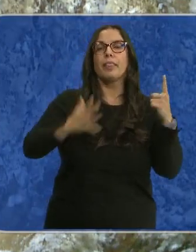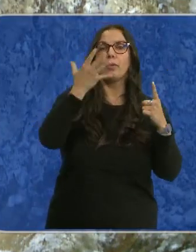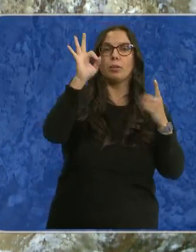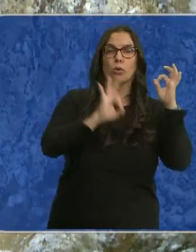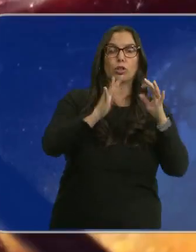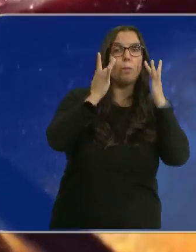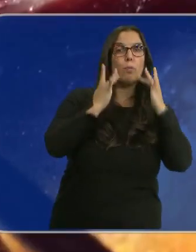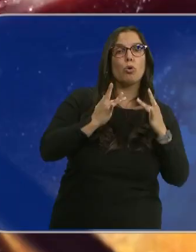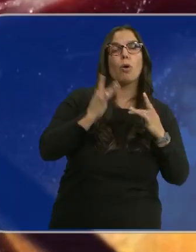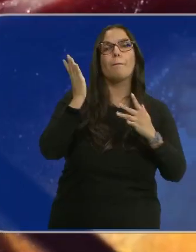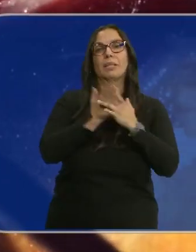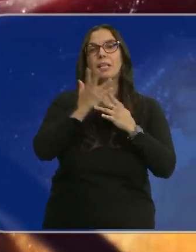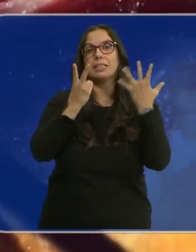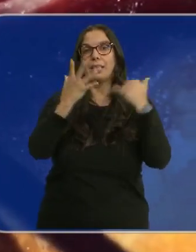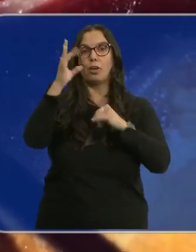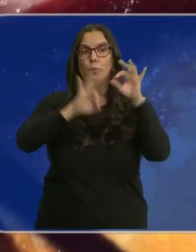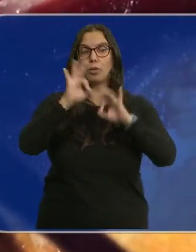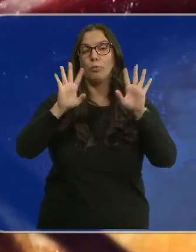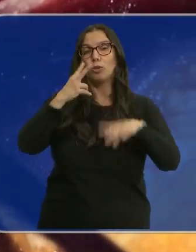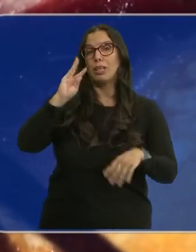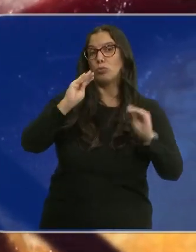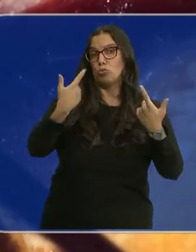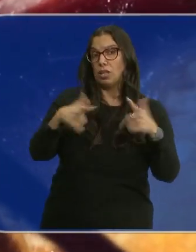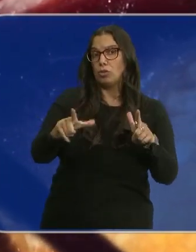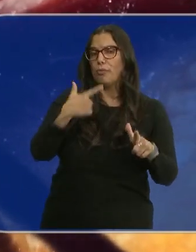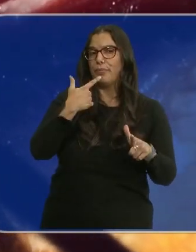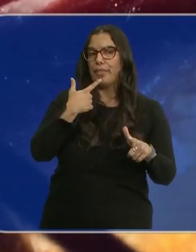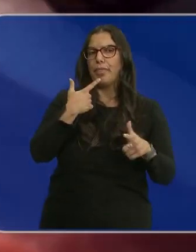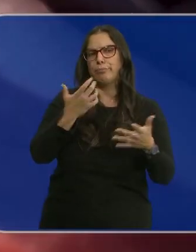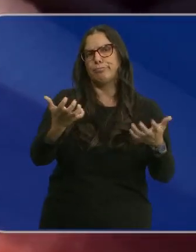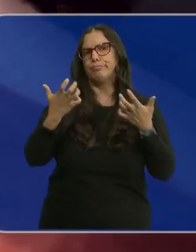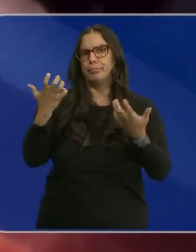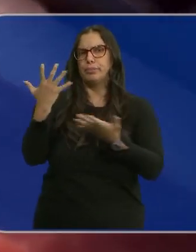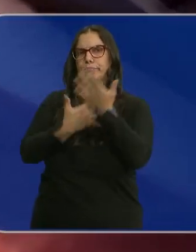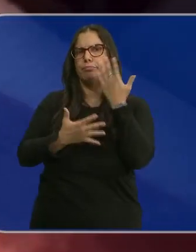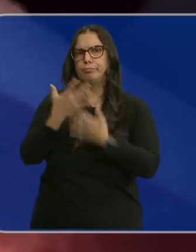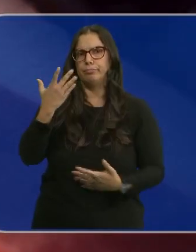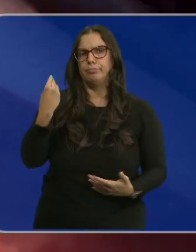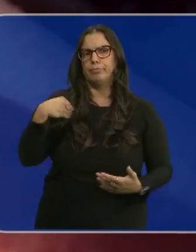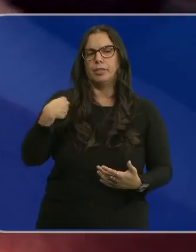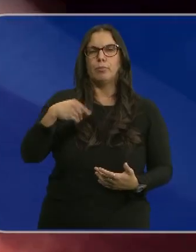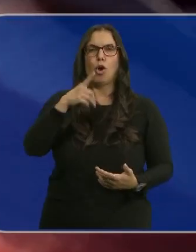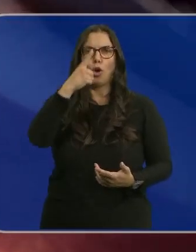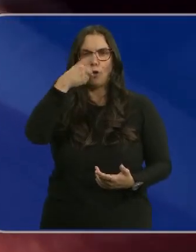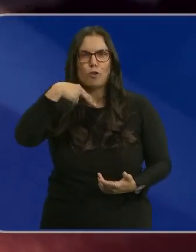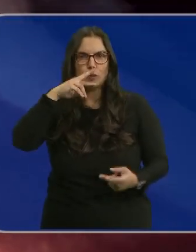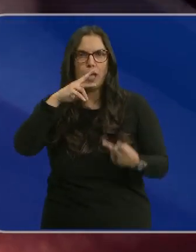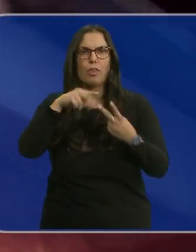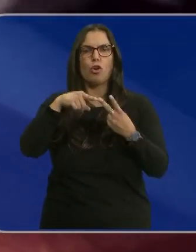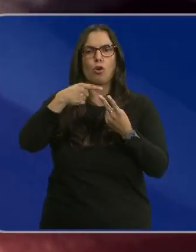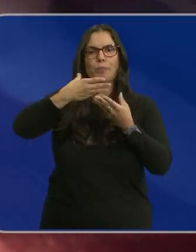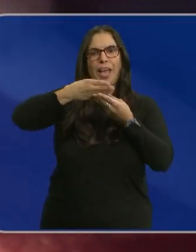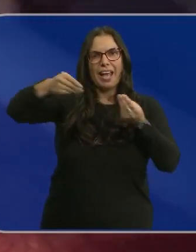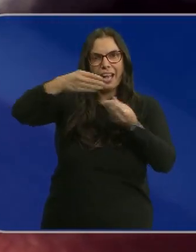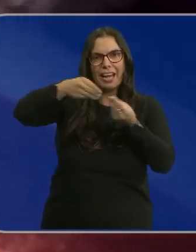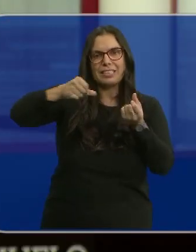mitad del 75%, pero la experiencia del sector señala ventajas del cruce con Duroc: tono rosado, grasa entreverada y